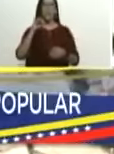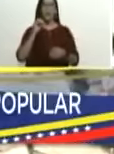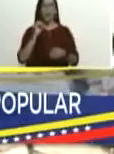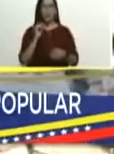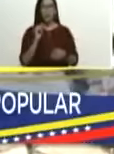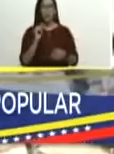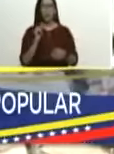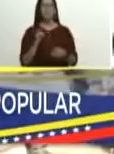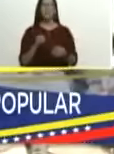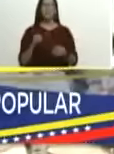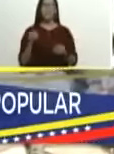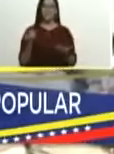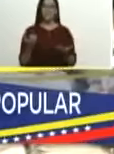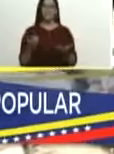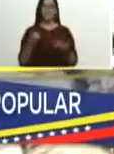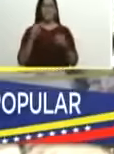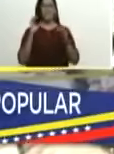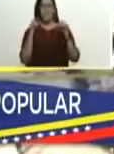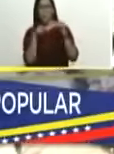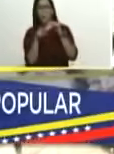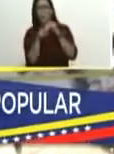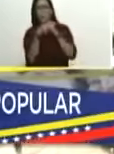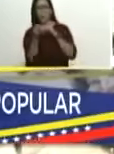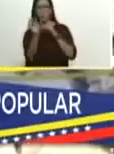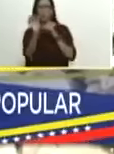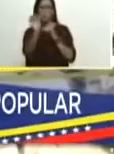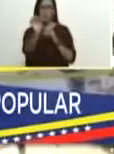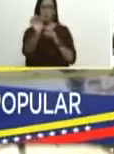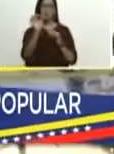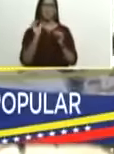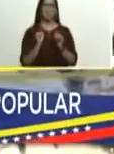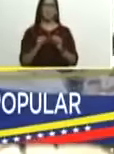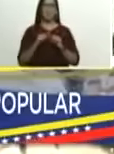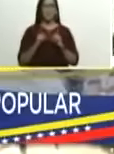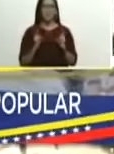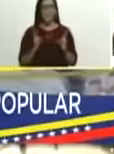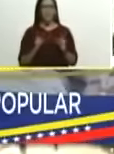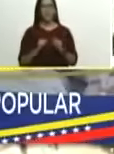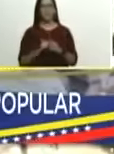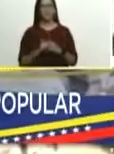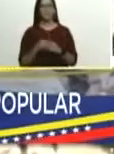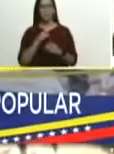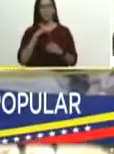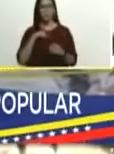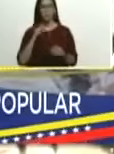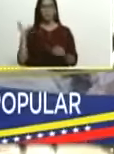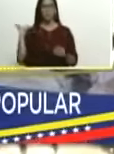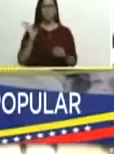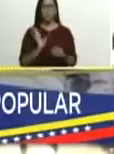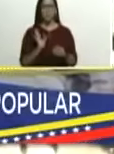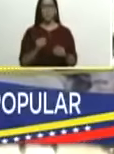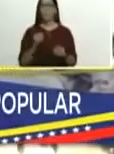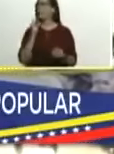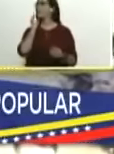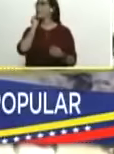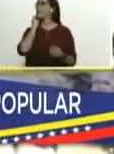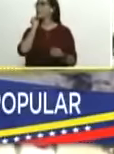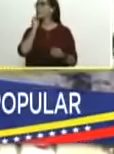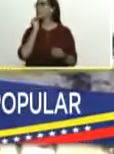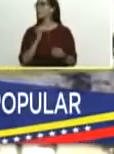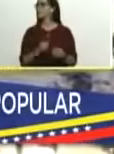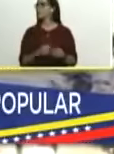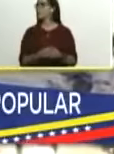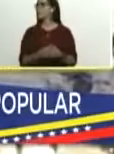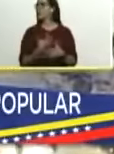vengo, debe estar por ahí chiquitico, pero que nosotros traemos una experiencia bien